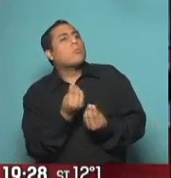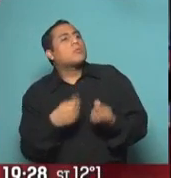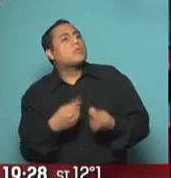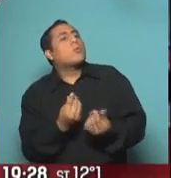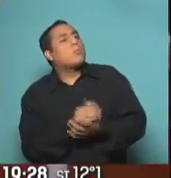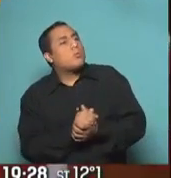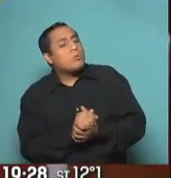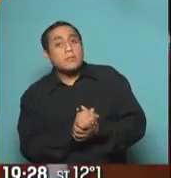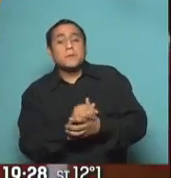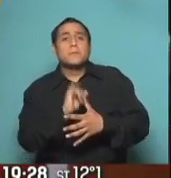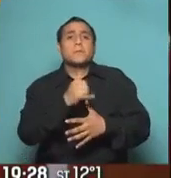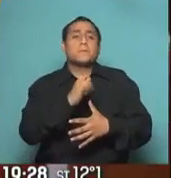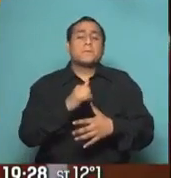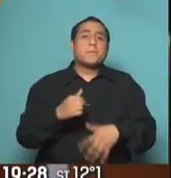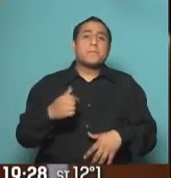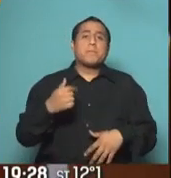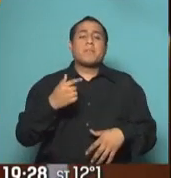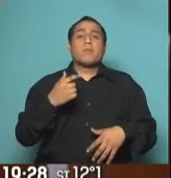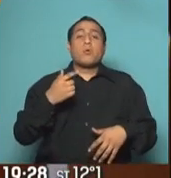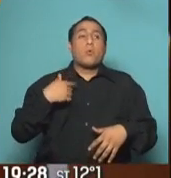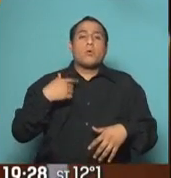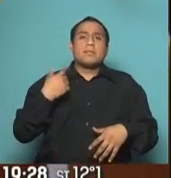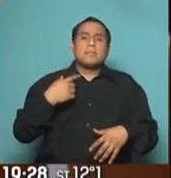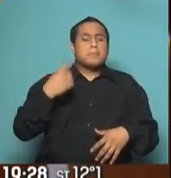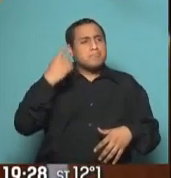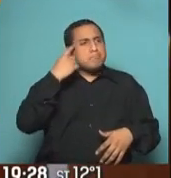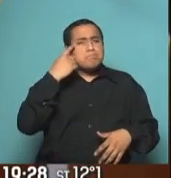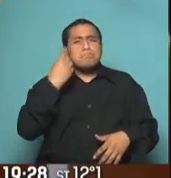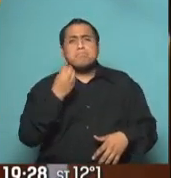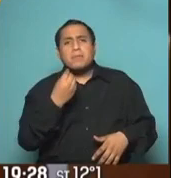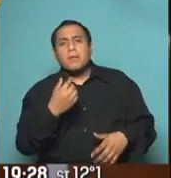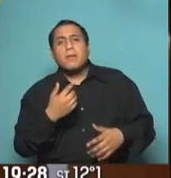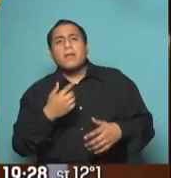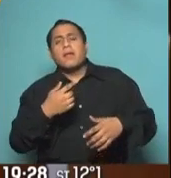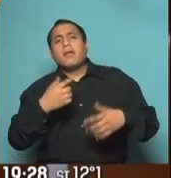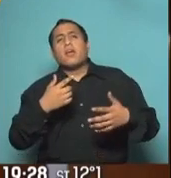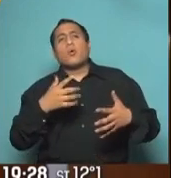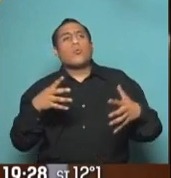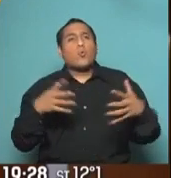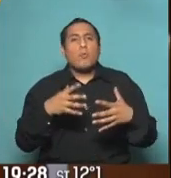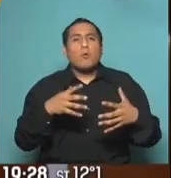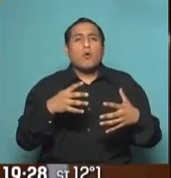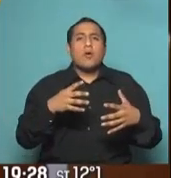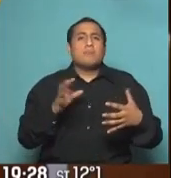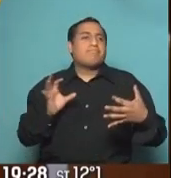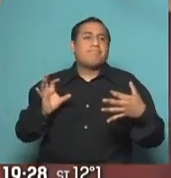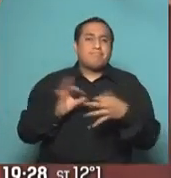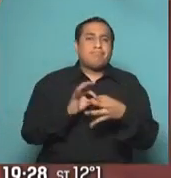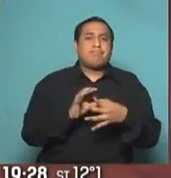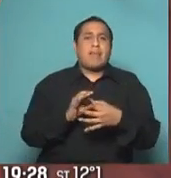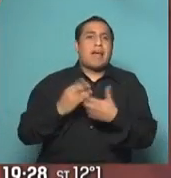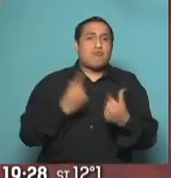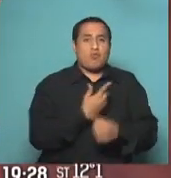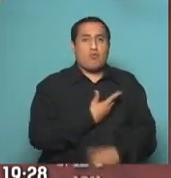si hay algo que siempre nos llama profundamente la atención porque por lo general el oficialismo dice que es una provincia con superávit fiscal